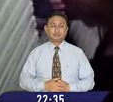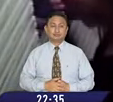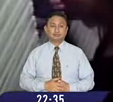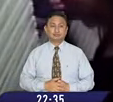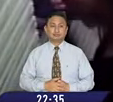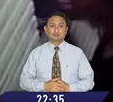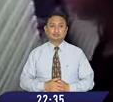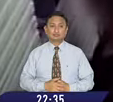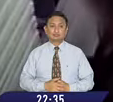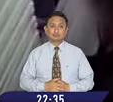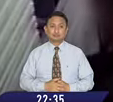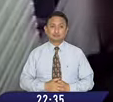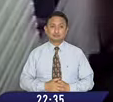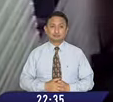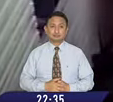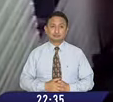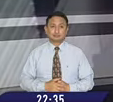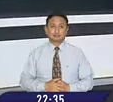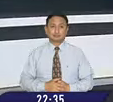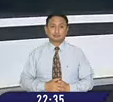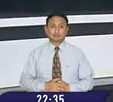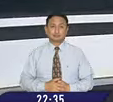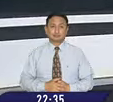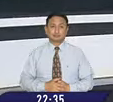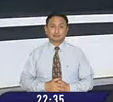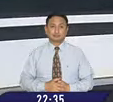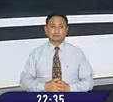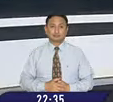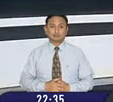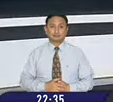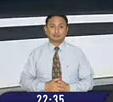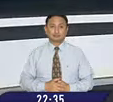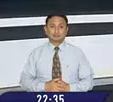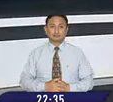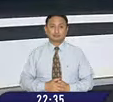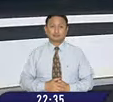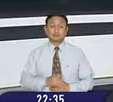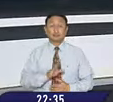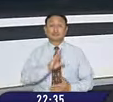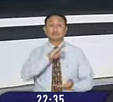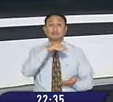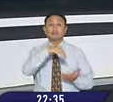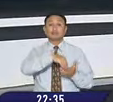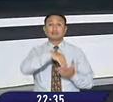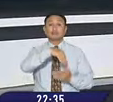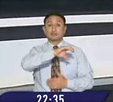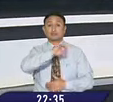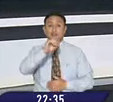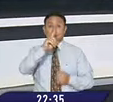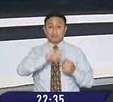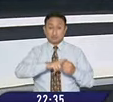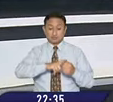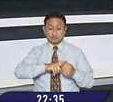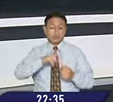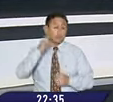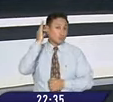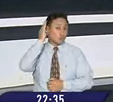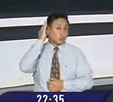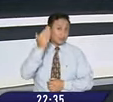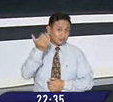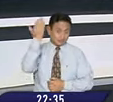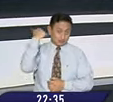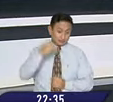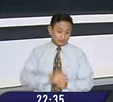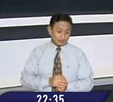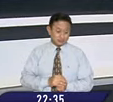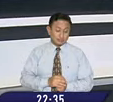Informó Ismenia Solórzano. En el centro occidente de Quito, días atrás, una mujer fue asesinada presuntamente